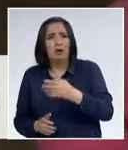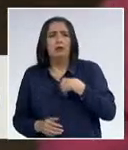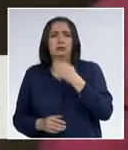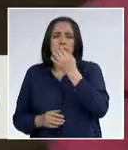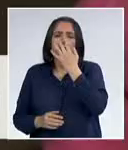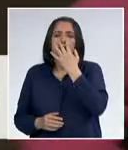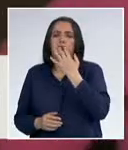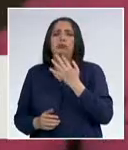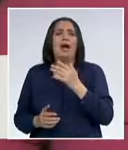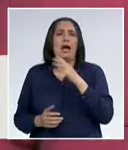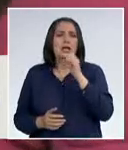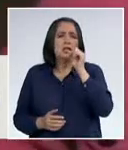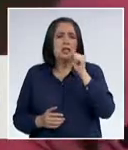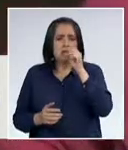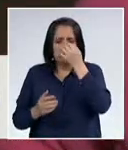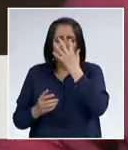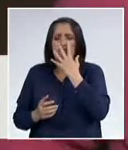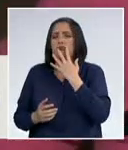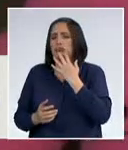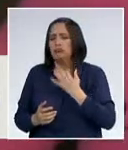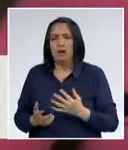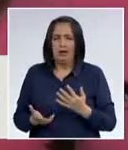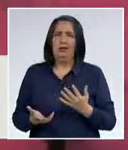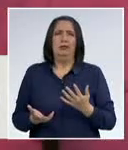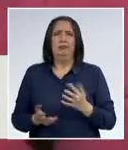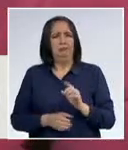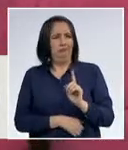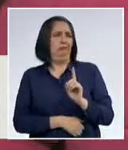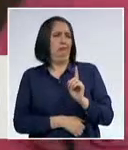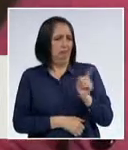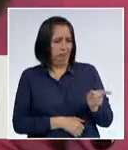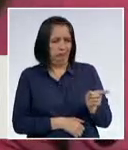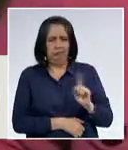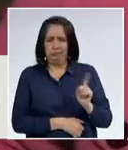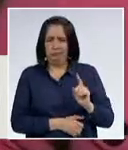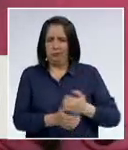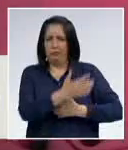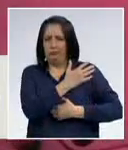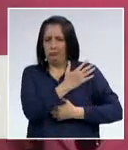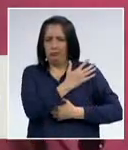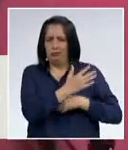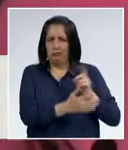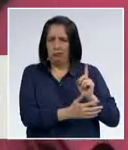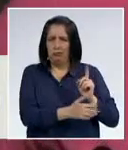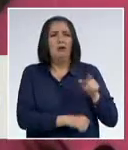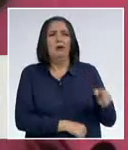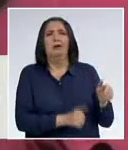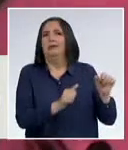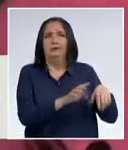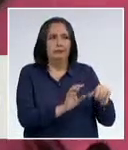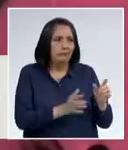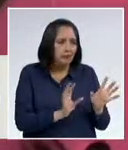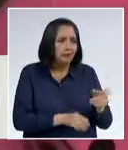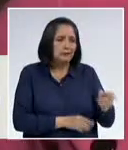botando leche por la nariz y por la boca. Entonces no quiere decir que el bebito le ha botado el chanchito. Entonces ha sido una mala negligencia esa señora.